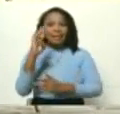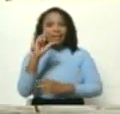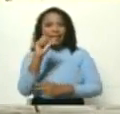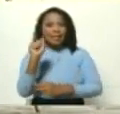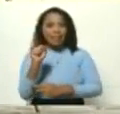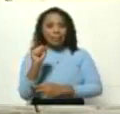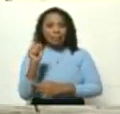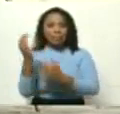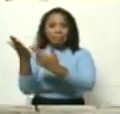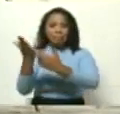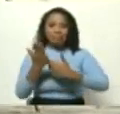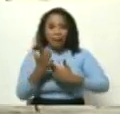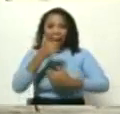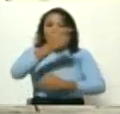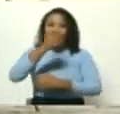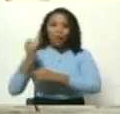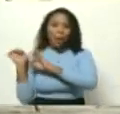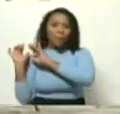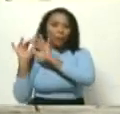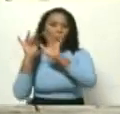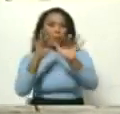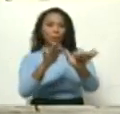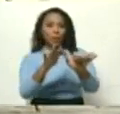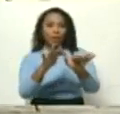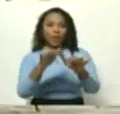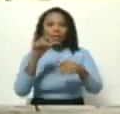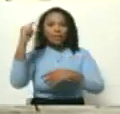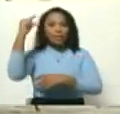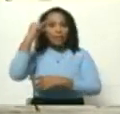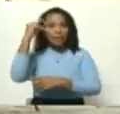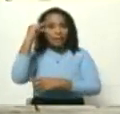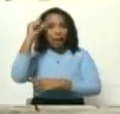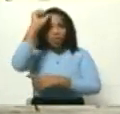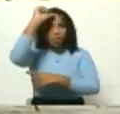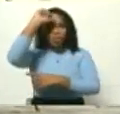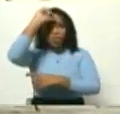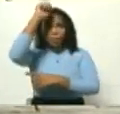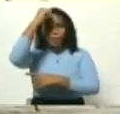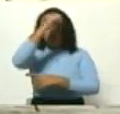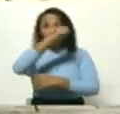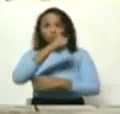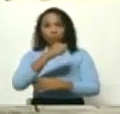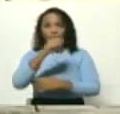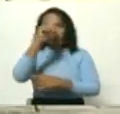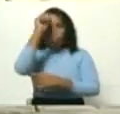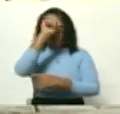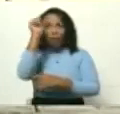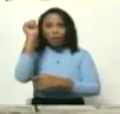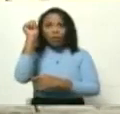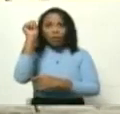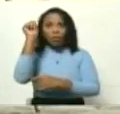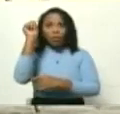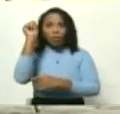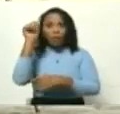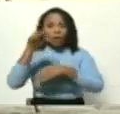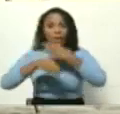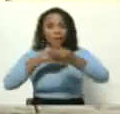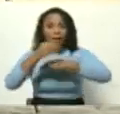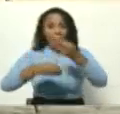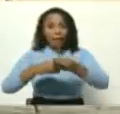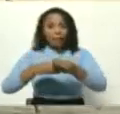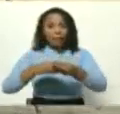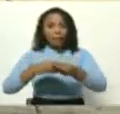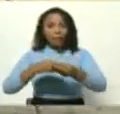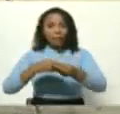a los feligreses a partir del día domingo! Domingo que será el Domingo de Ramos,